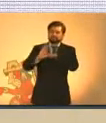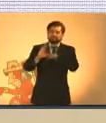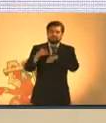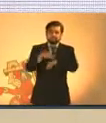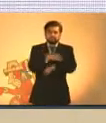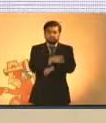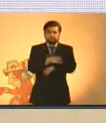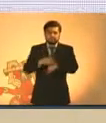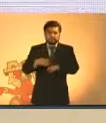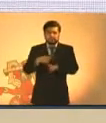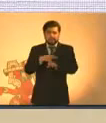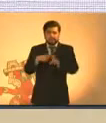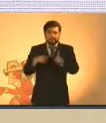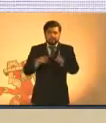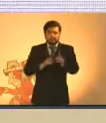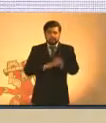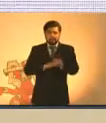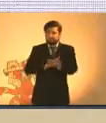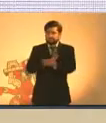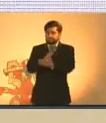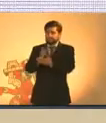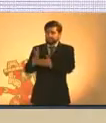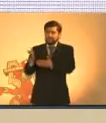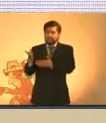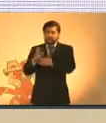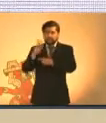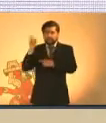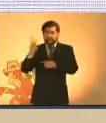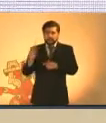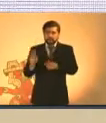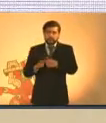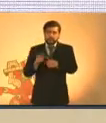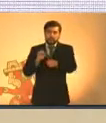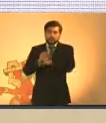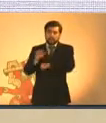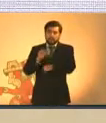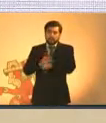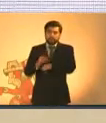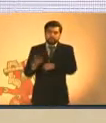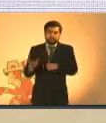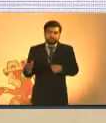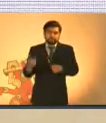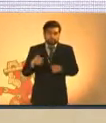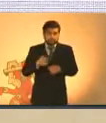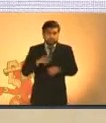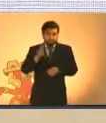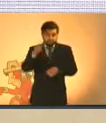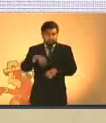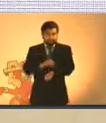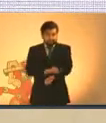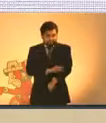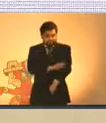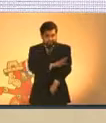o en venezuela o en argentina por no hablar y me emociono